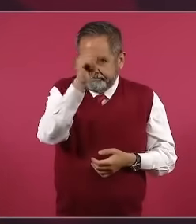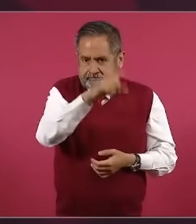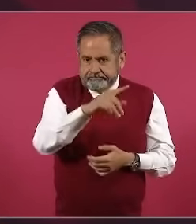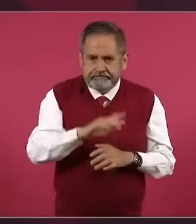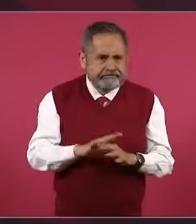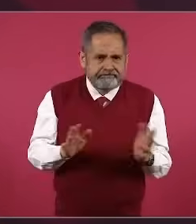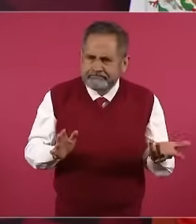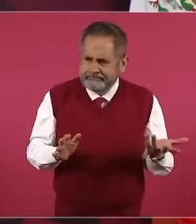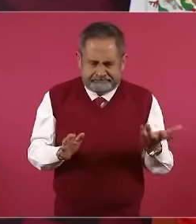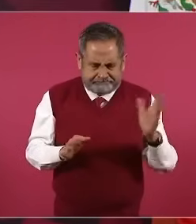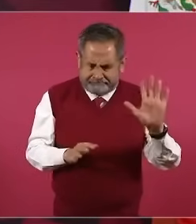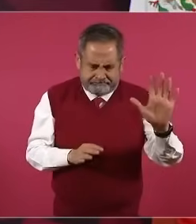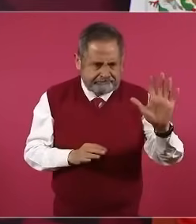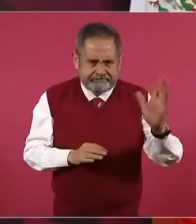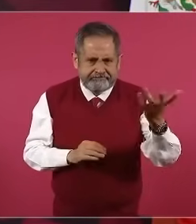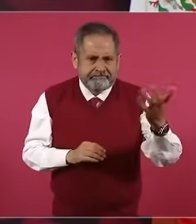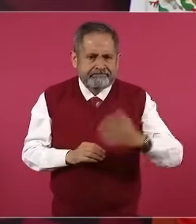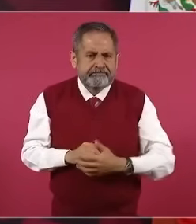de